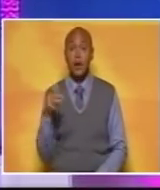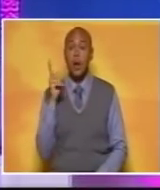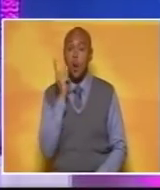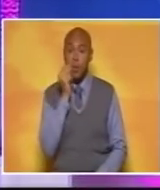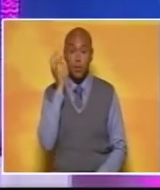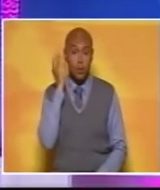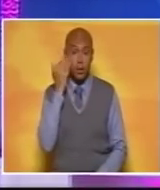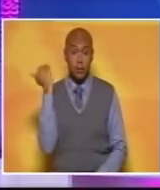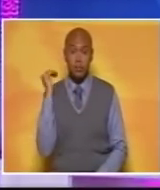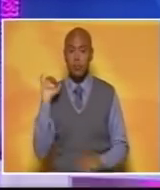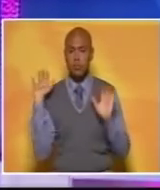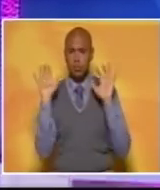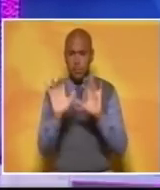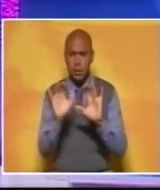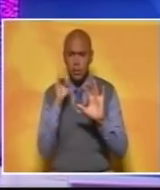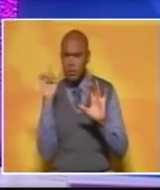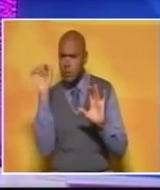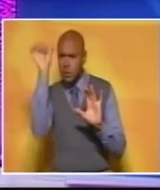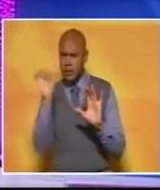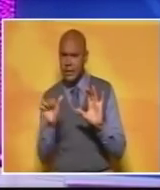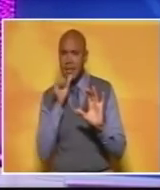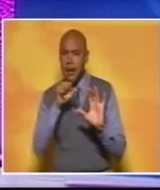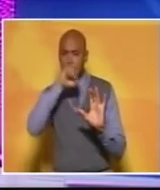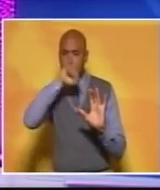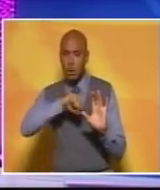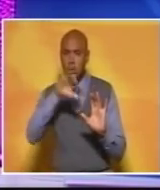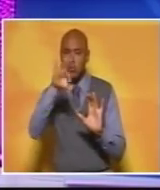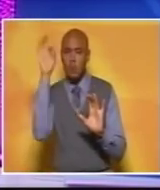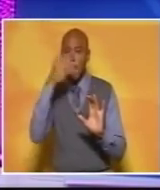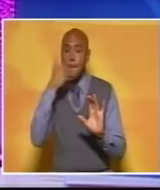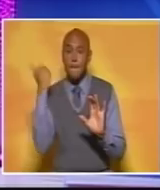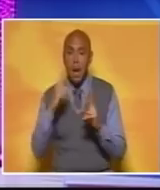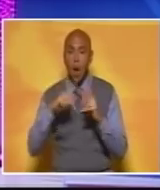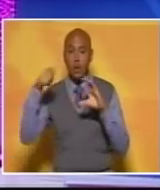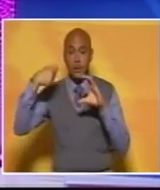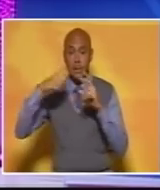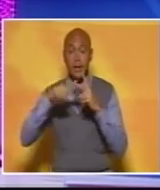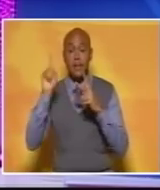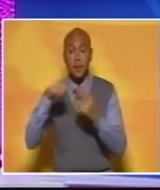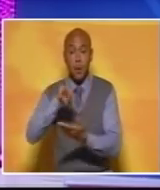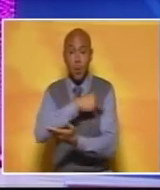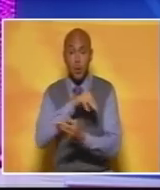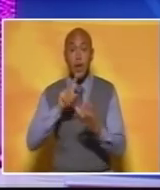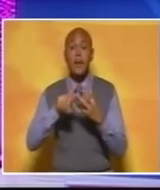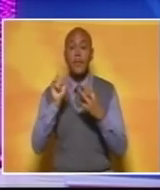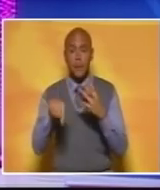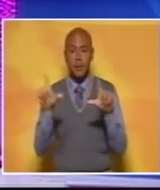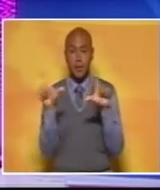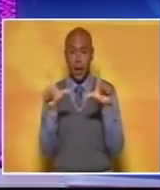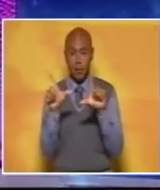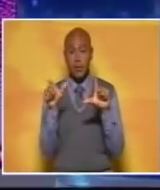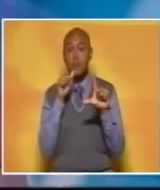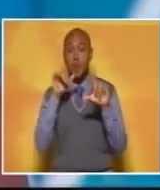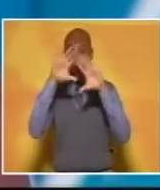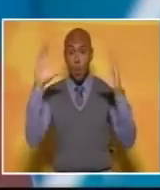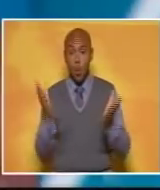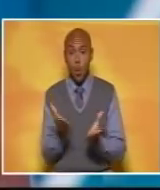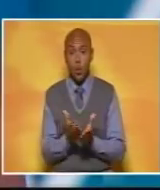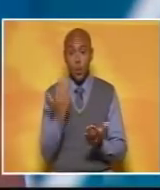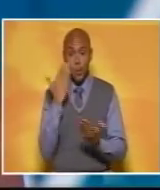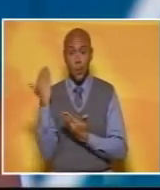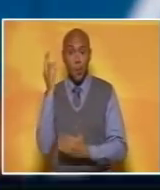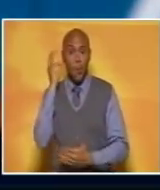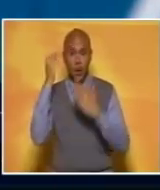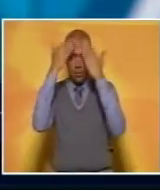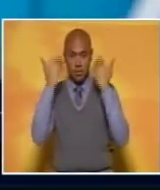los espectadores quienes decidieron lo mejor del cine, la música y la televisión alrededor del mundo. Jennifer